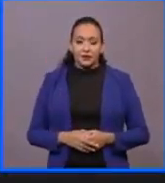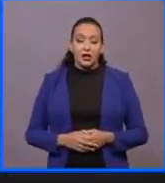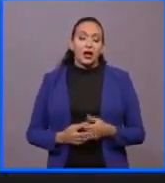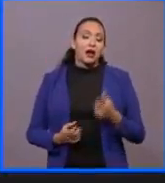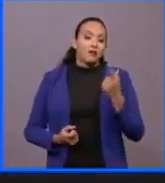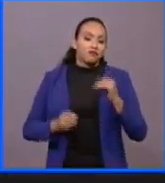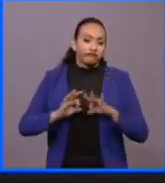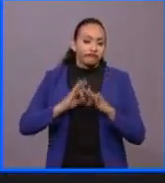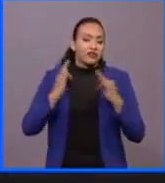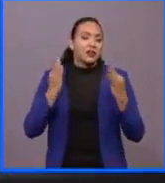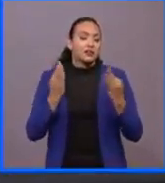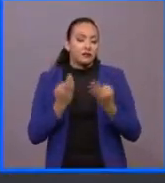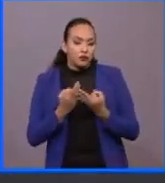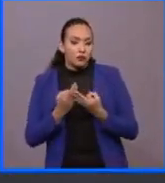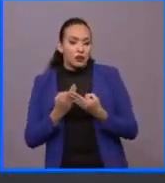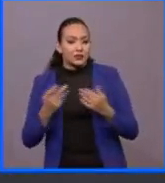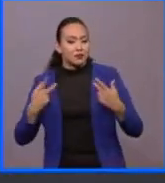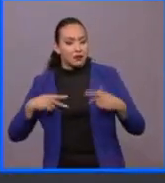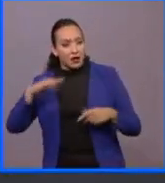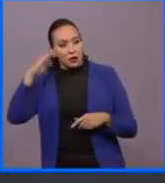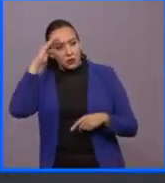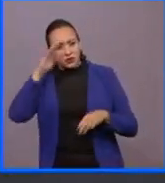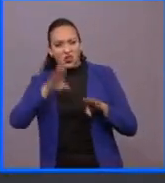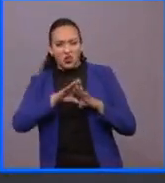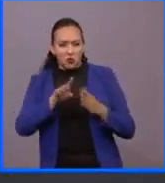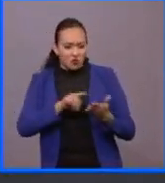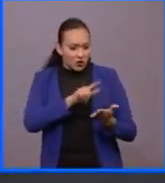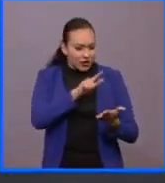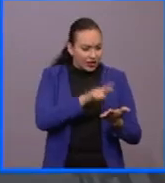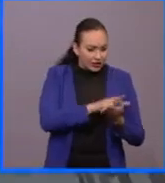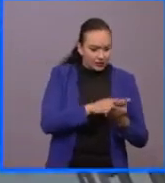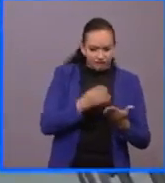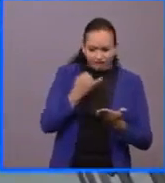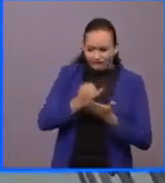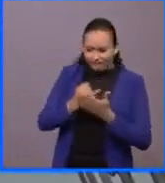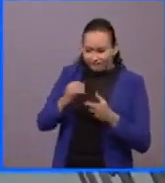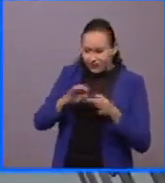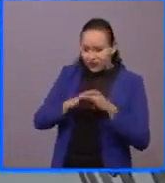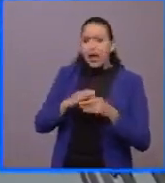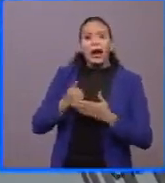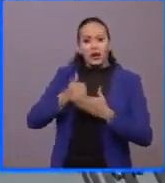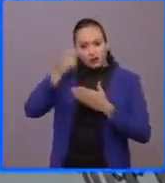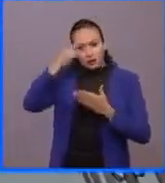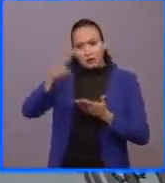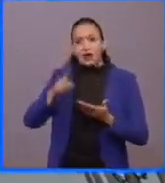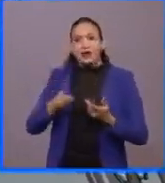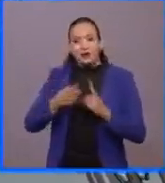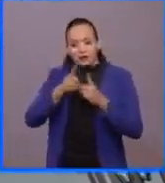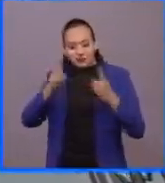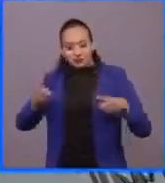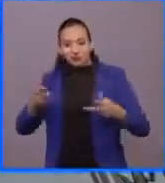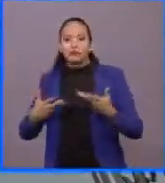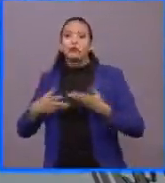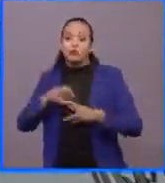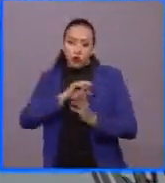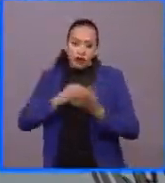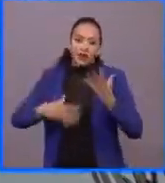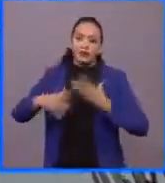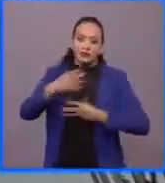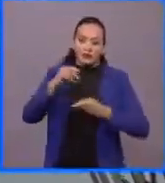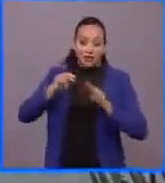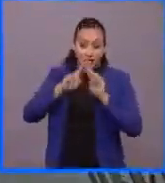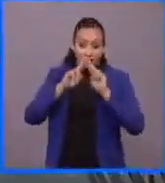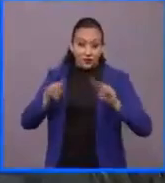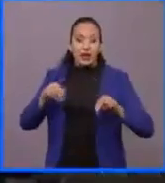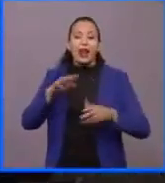Algunas formas en cómo a partir del derecho fiscal se puede contribuir a alcanzar objetivos de desarrollo sostenible de la Agenda 2030 de